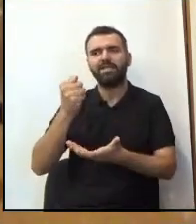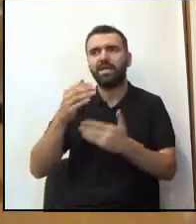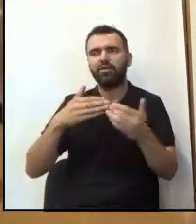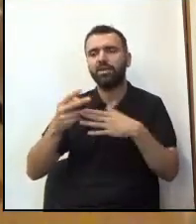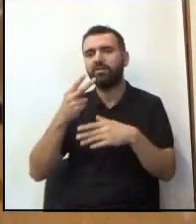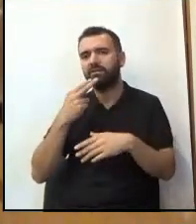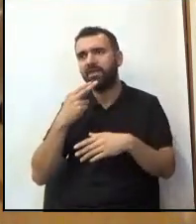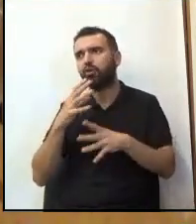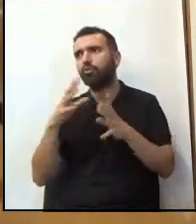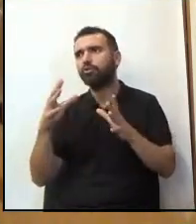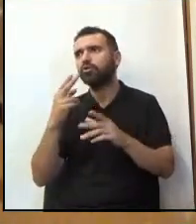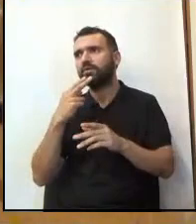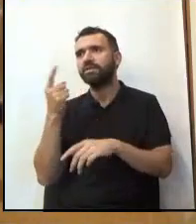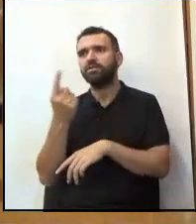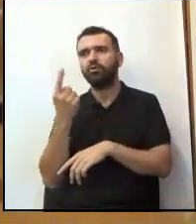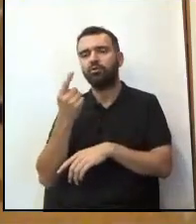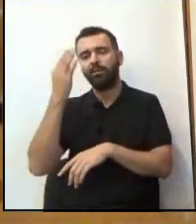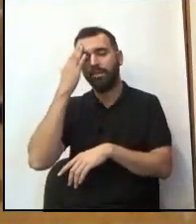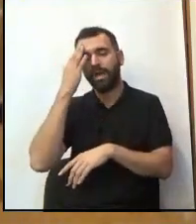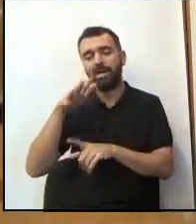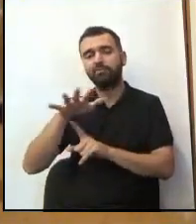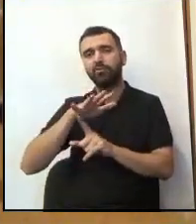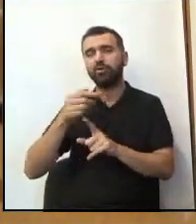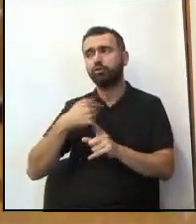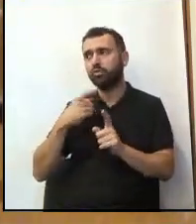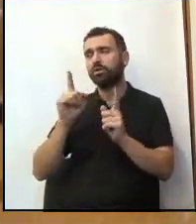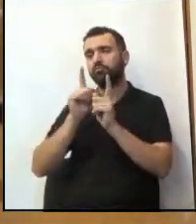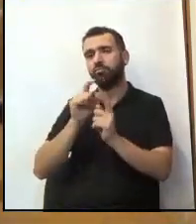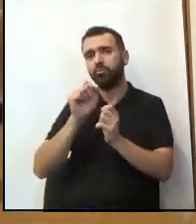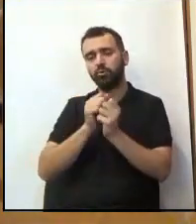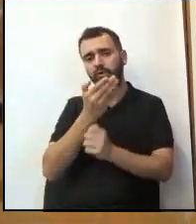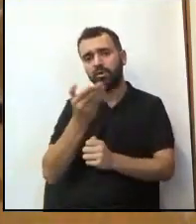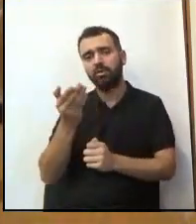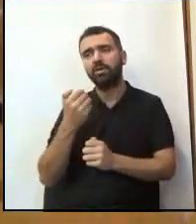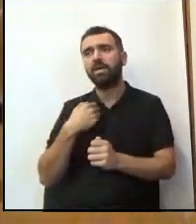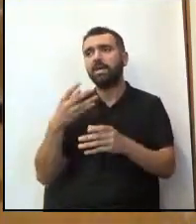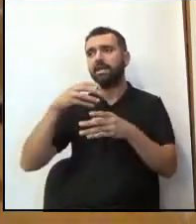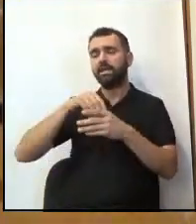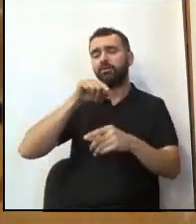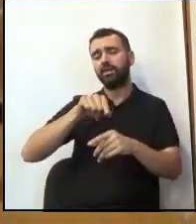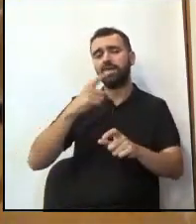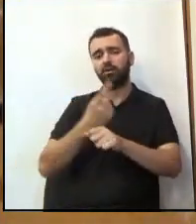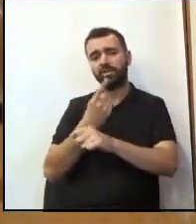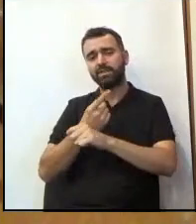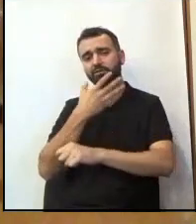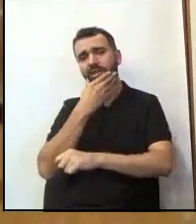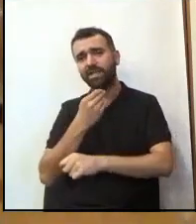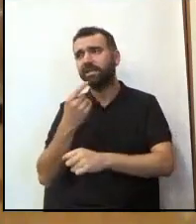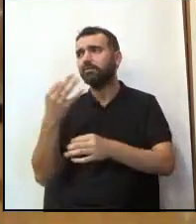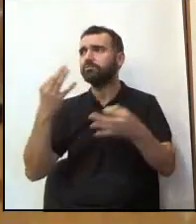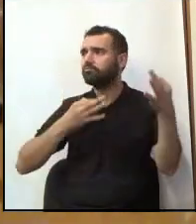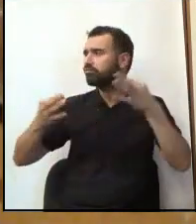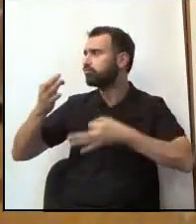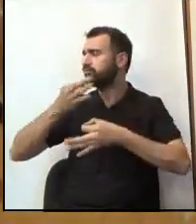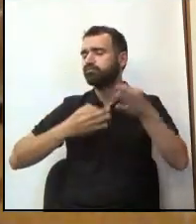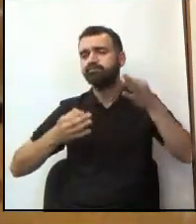solos, en malas condiciones. Así que, bueno, me reuní con ellas y dentro de esta conversación linda que me estaban comentando, para ver